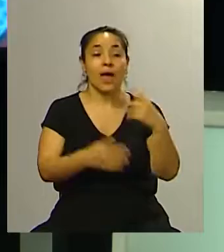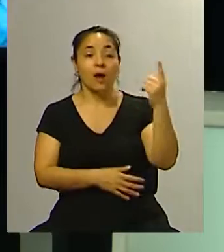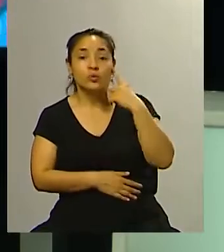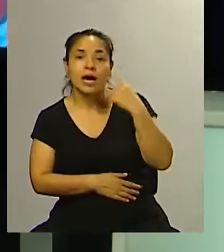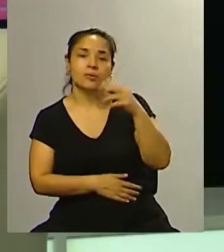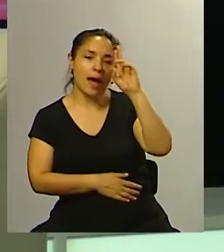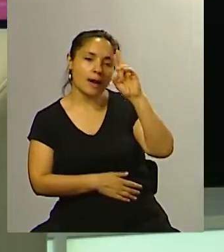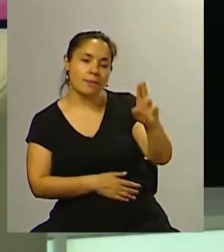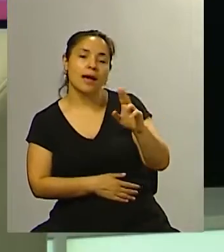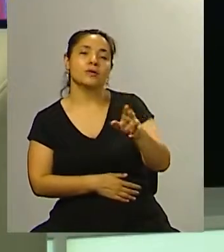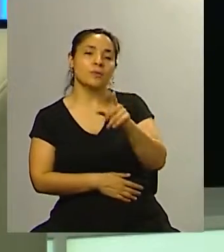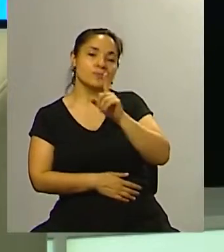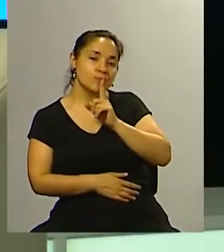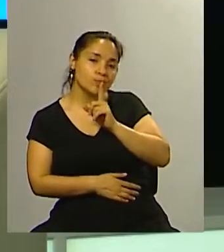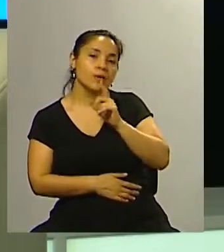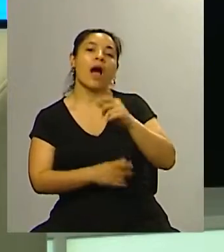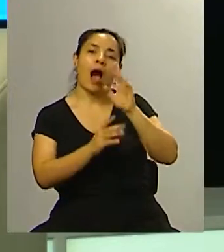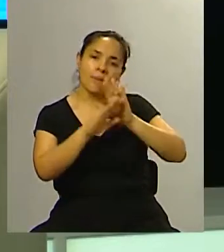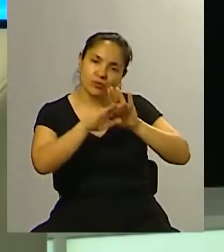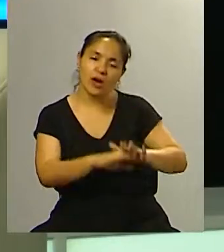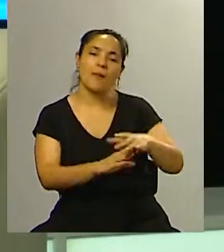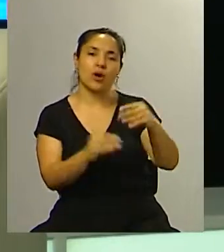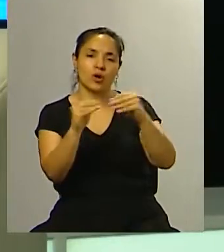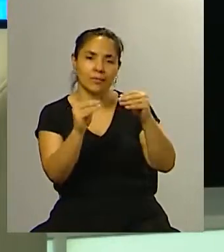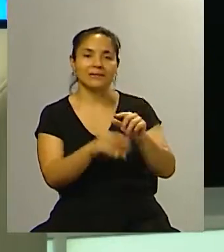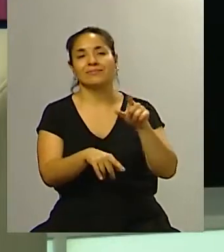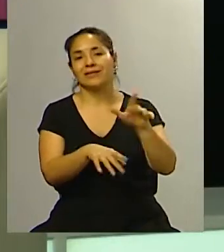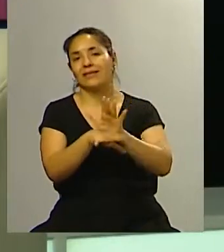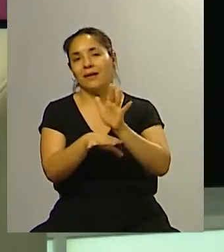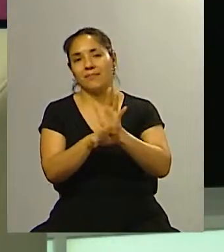todos, apoyamos a todos los compañeros, ¿no? Y esto también mejora